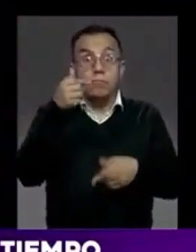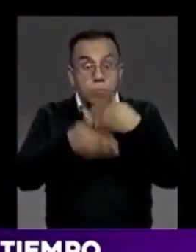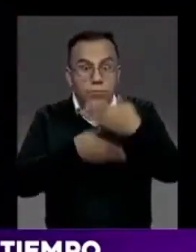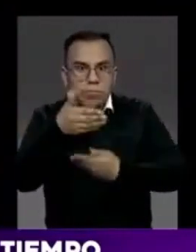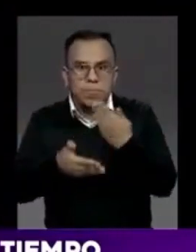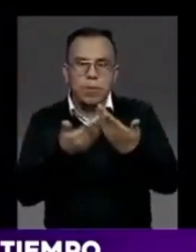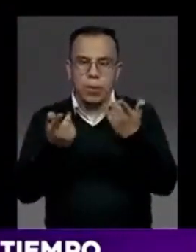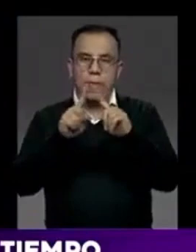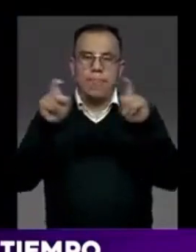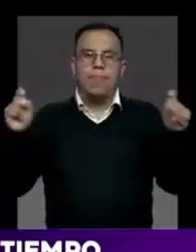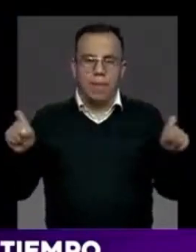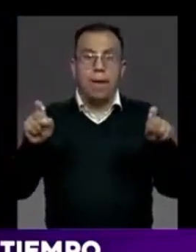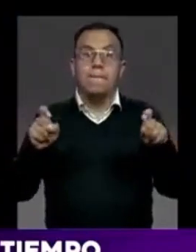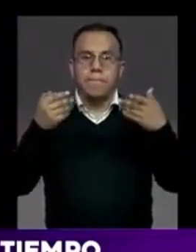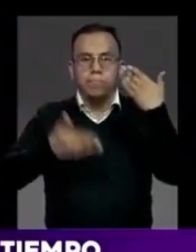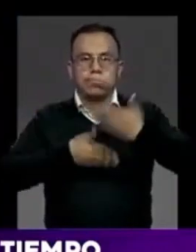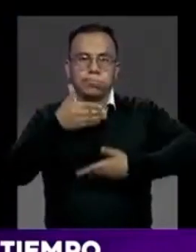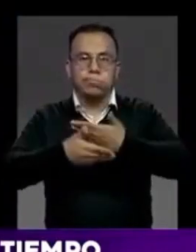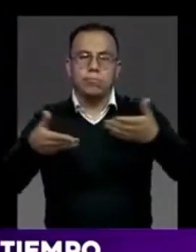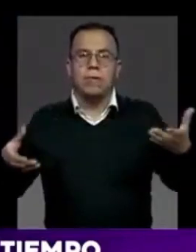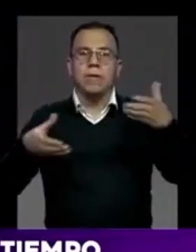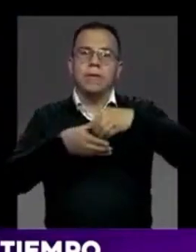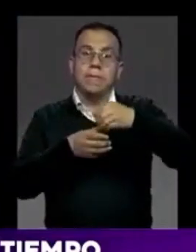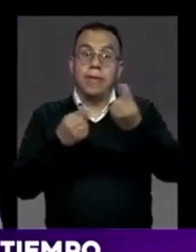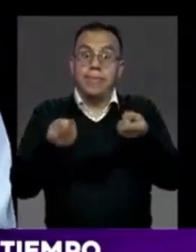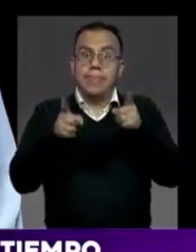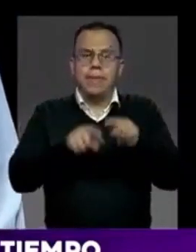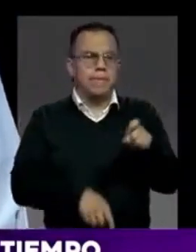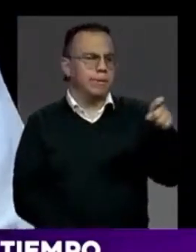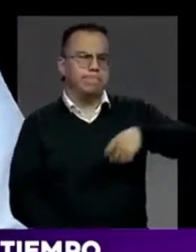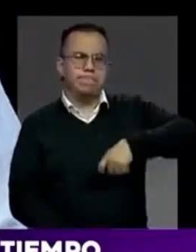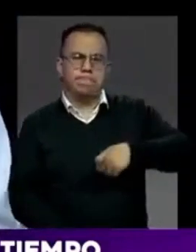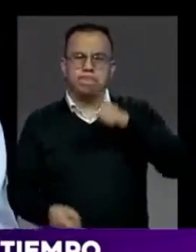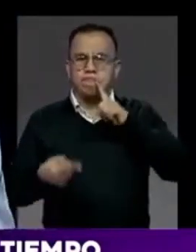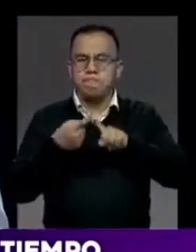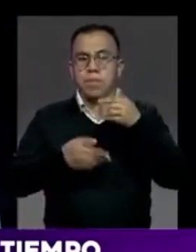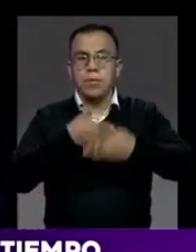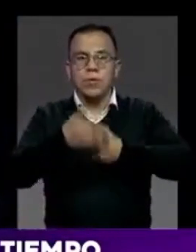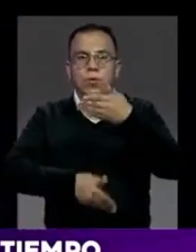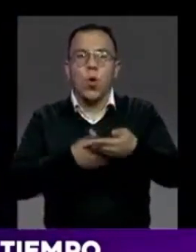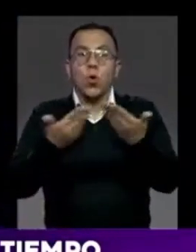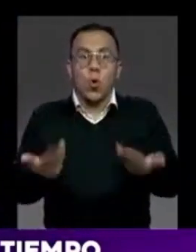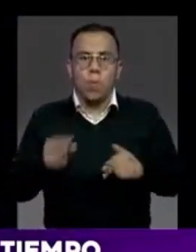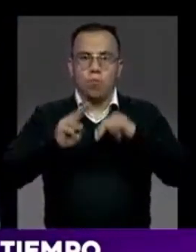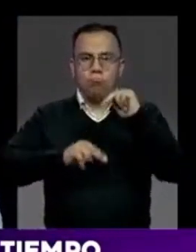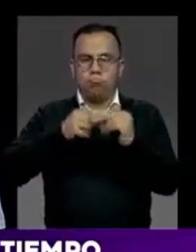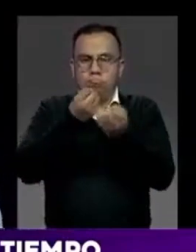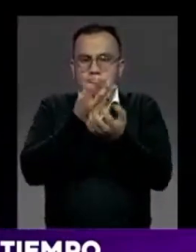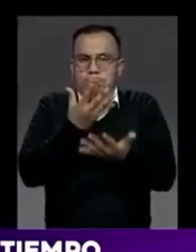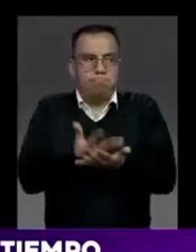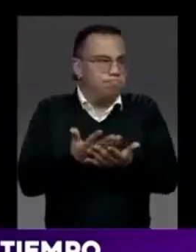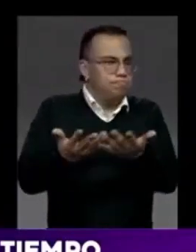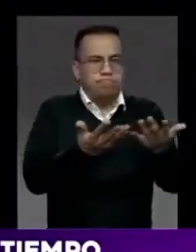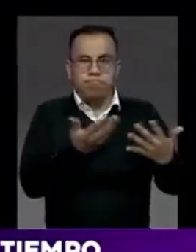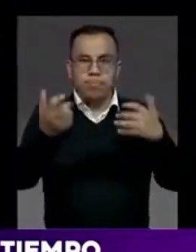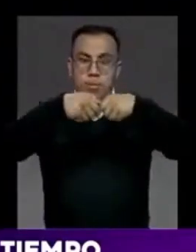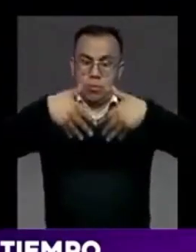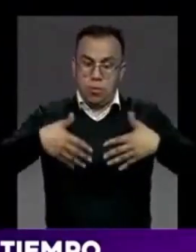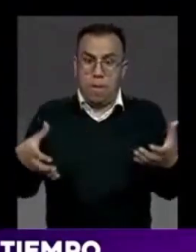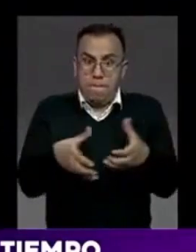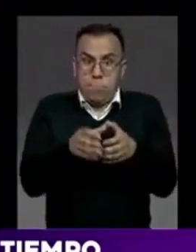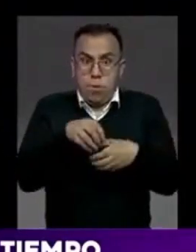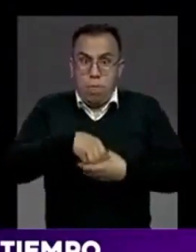articular los departamentos que la componen también es necesario definir las cifras de infraestructura diferente no lo pueden seguir dependiendo de bogotá